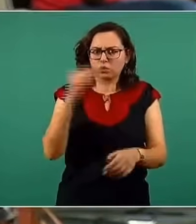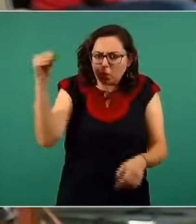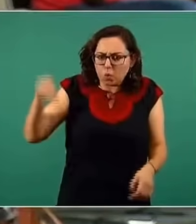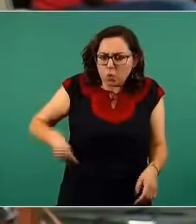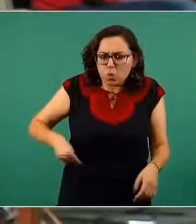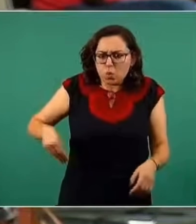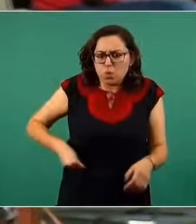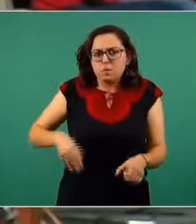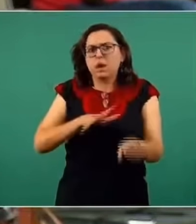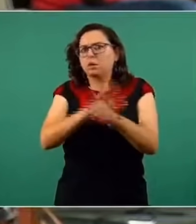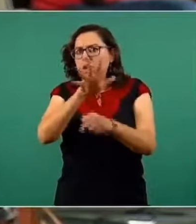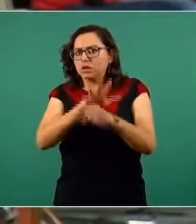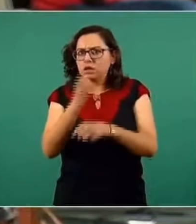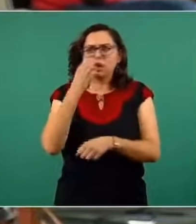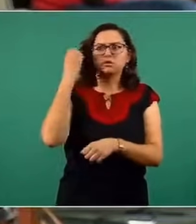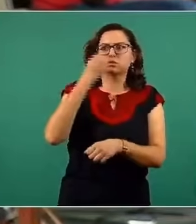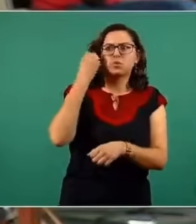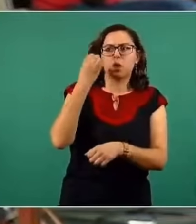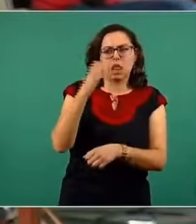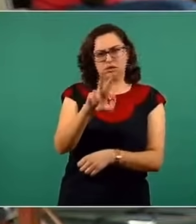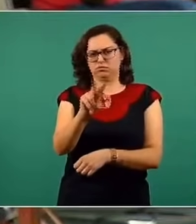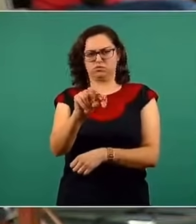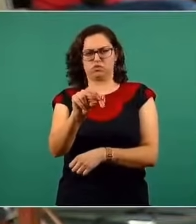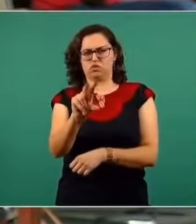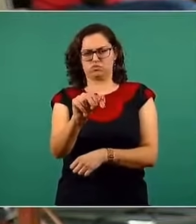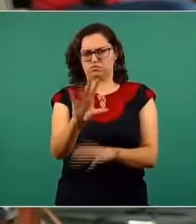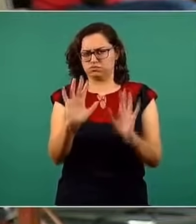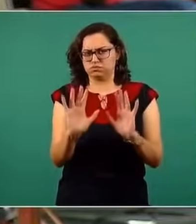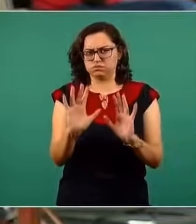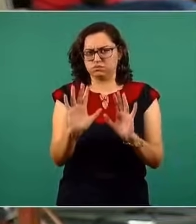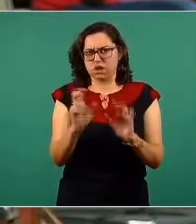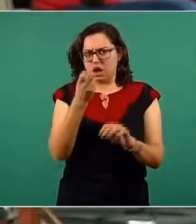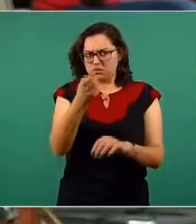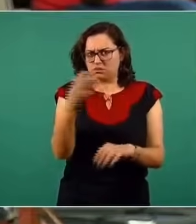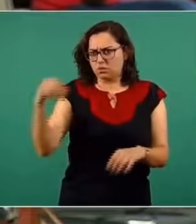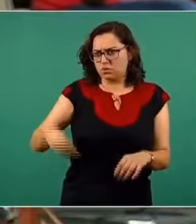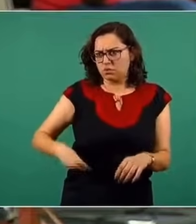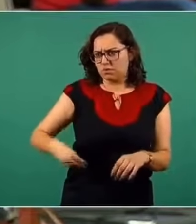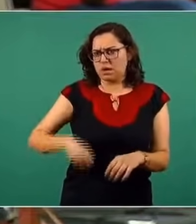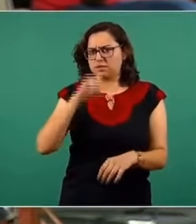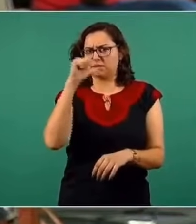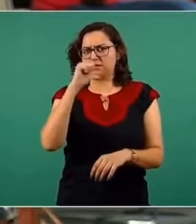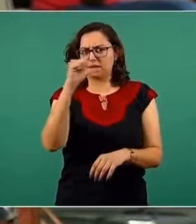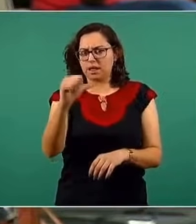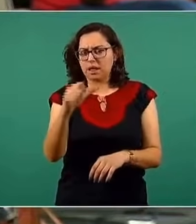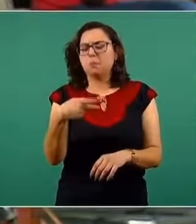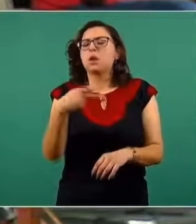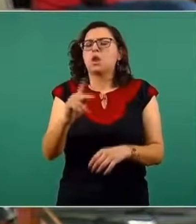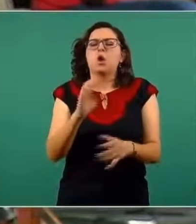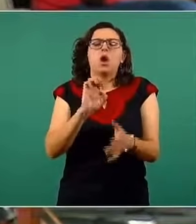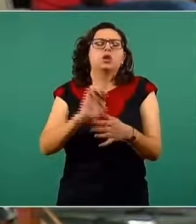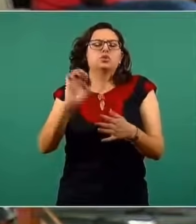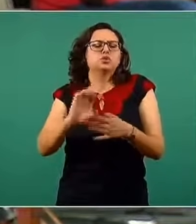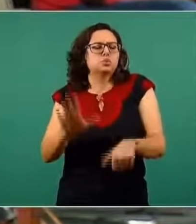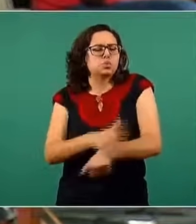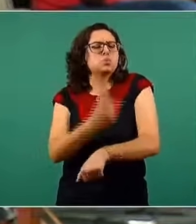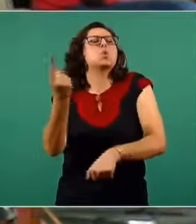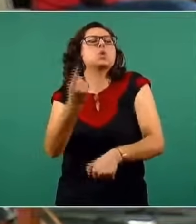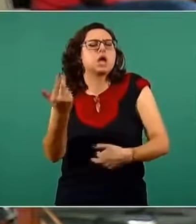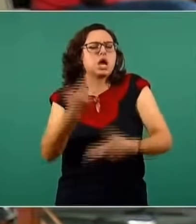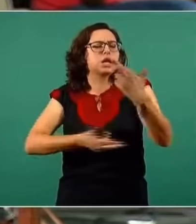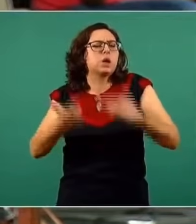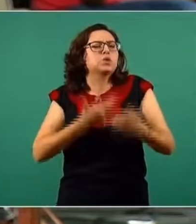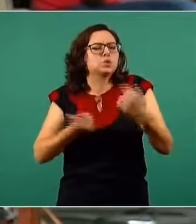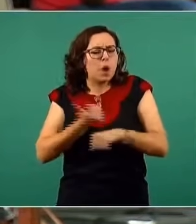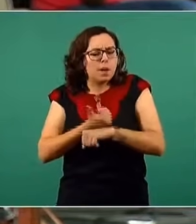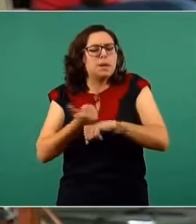consecuencia, ¿qué fue lo que falló en Campeche para que se haya regresado a Semáforo Amarillo y en consecuencia se